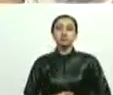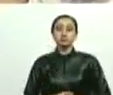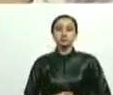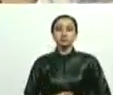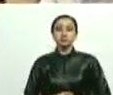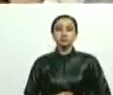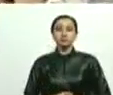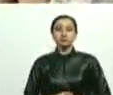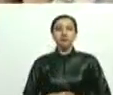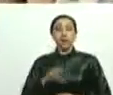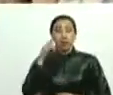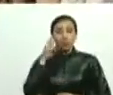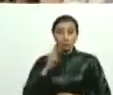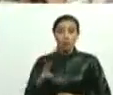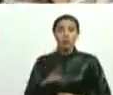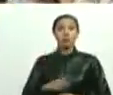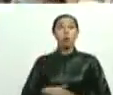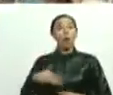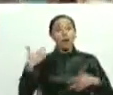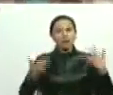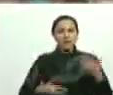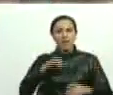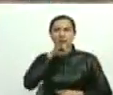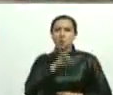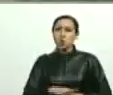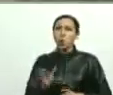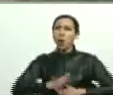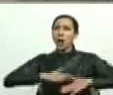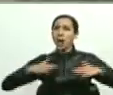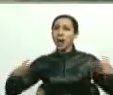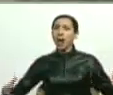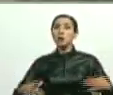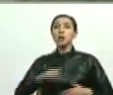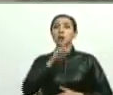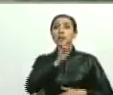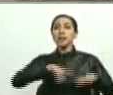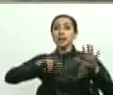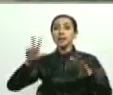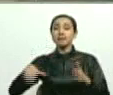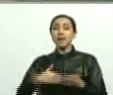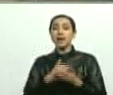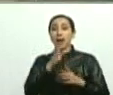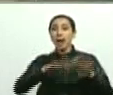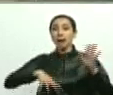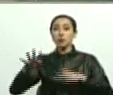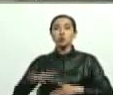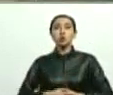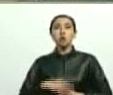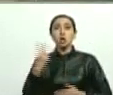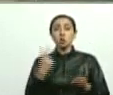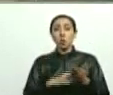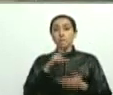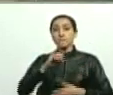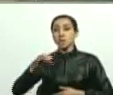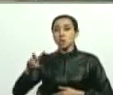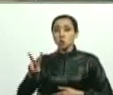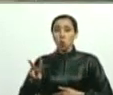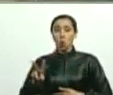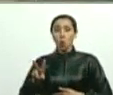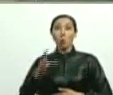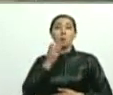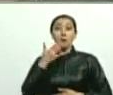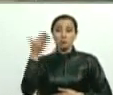Cuando hemos visto acontecimientos históricos grandiosos como el 13 y el 14 de abril del 2002, por ejemplo.